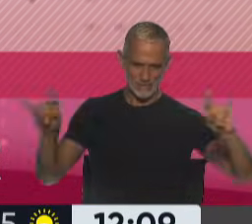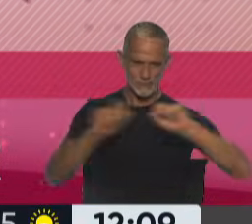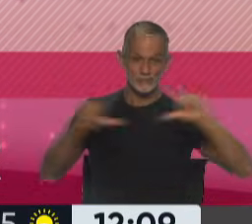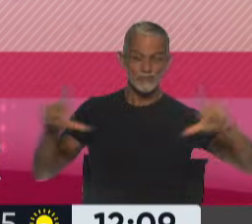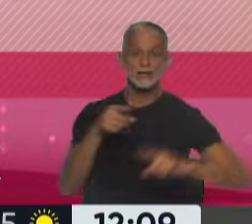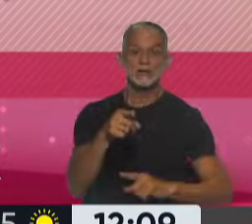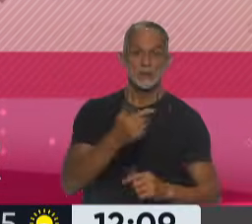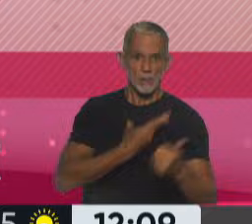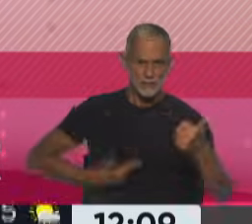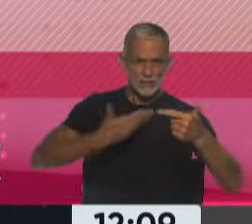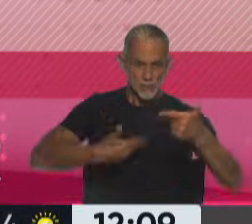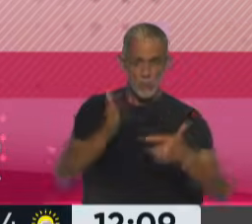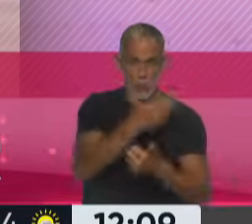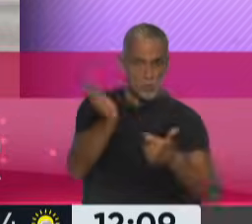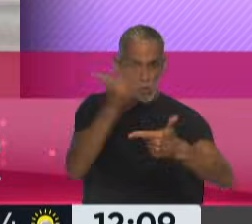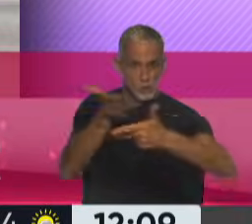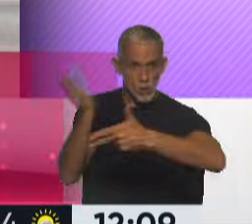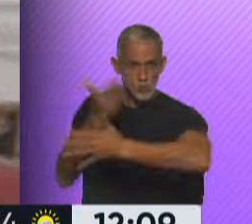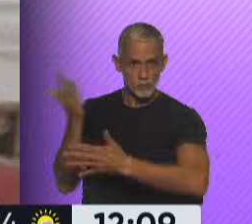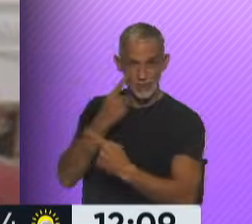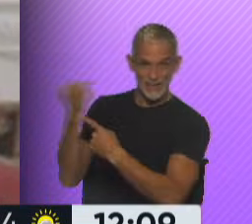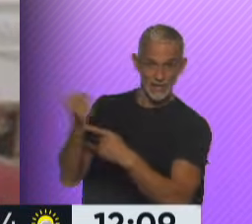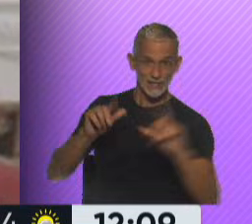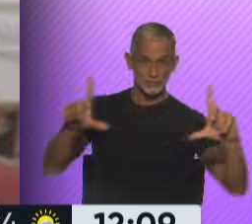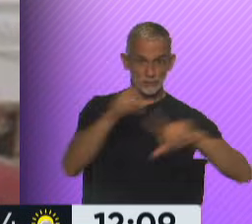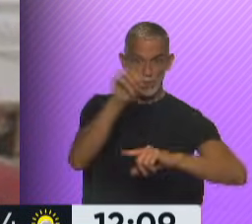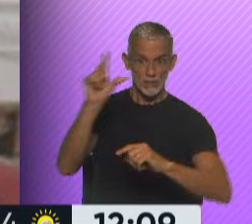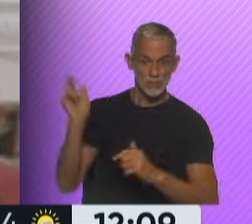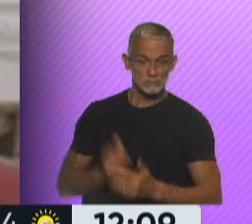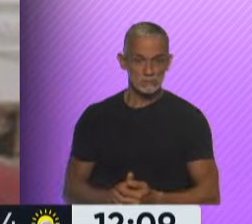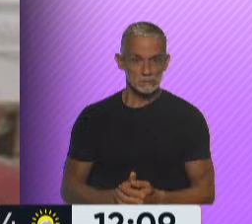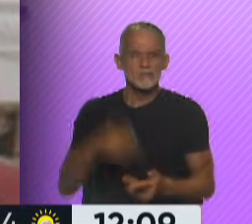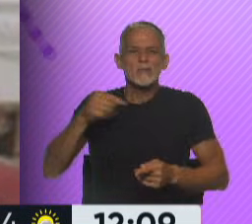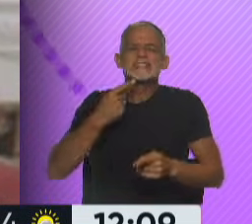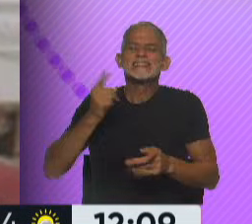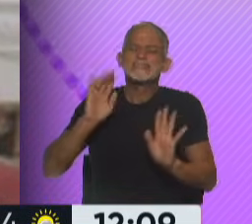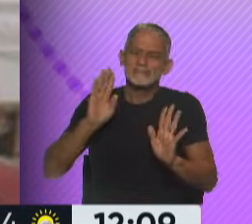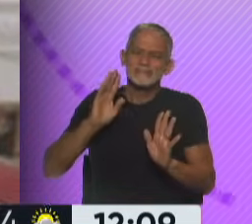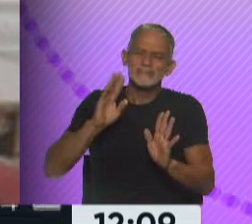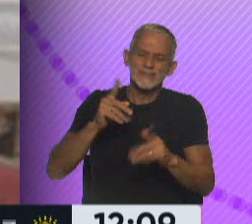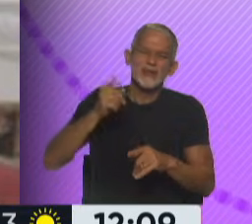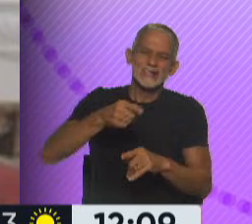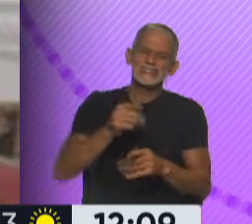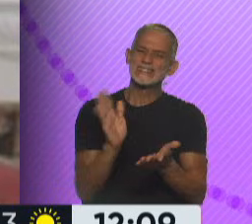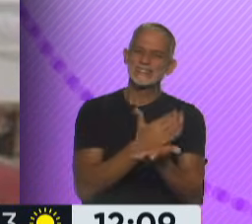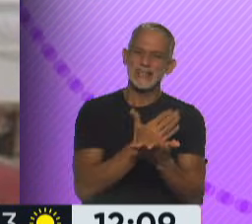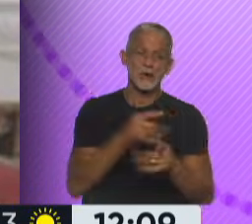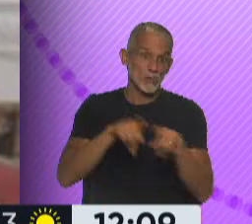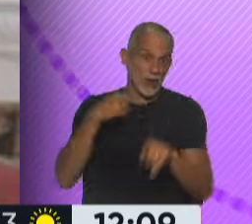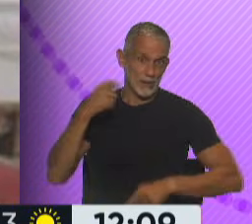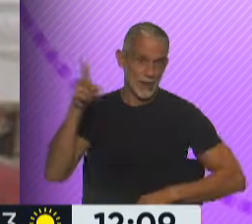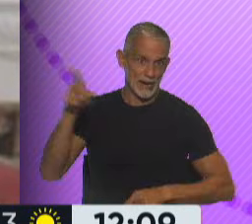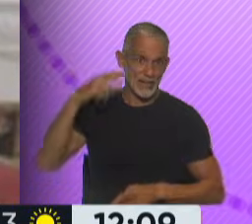de presidentes que han sido destituidos. En este caso es distinto, es por una moción de censura, porque justamente como en España. Es